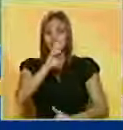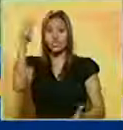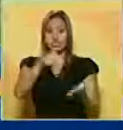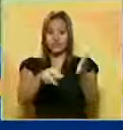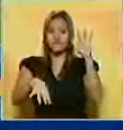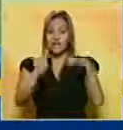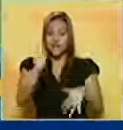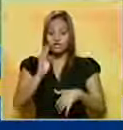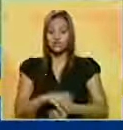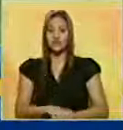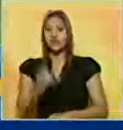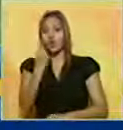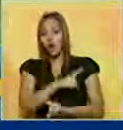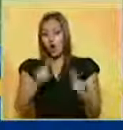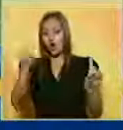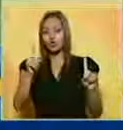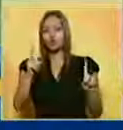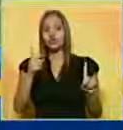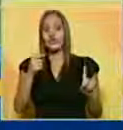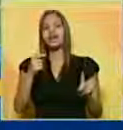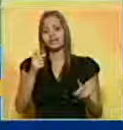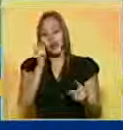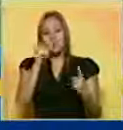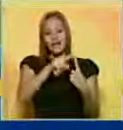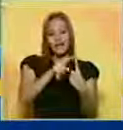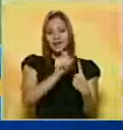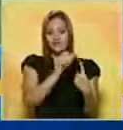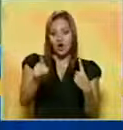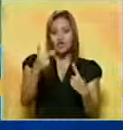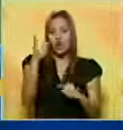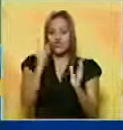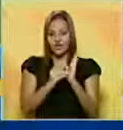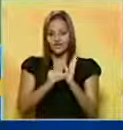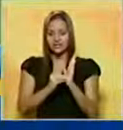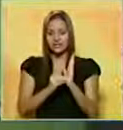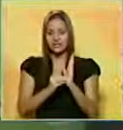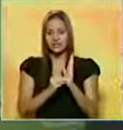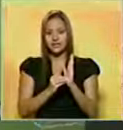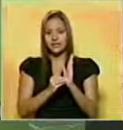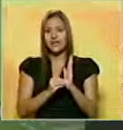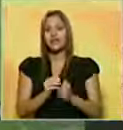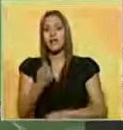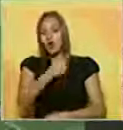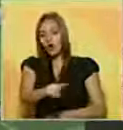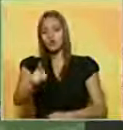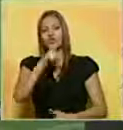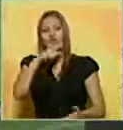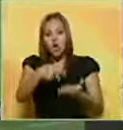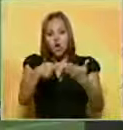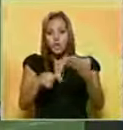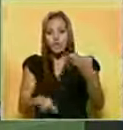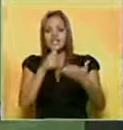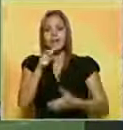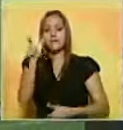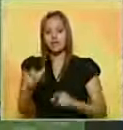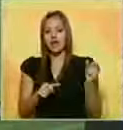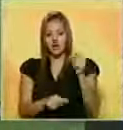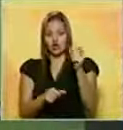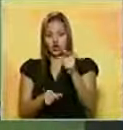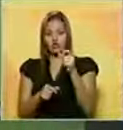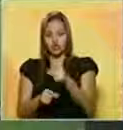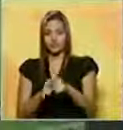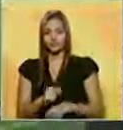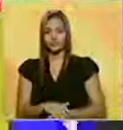2014. Los tantos del albiceleste fueron anotados por Lionel Messi en par de ocasiones, además de Sergio Agüero, Ángel Di María y Maxi Rodríguez.